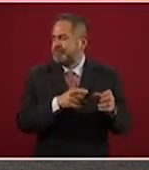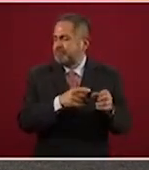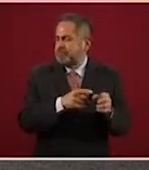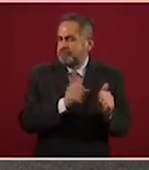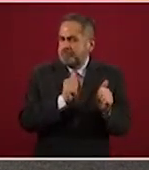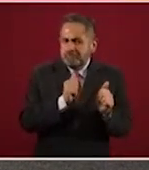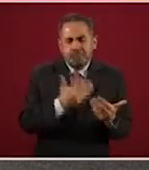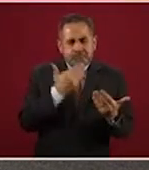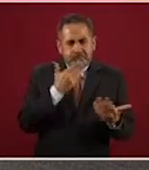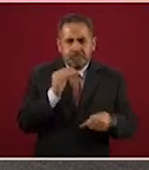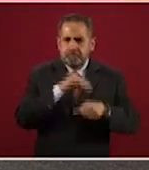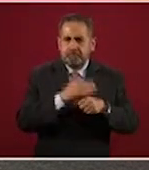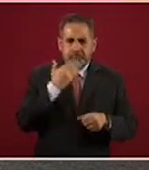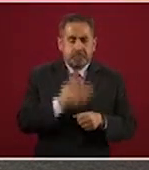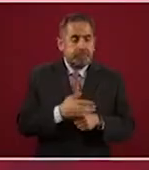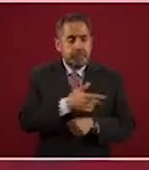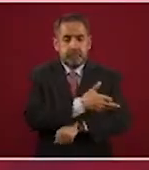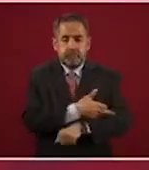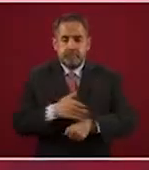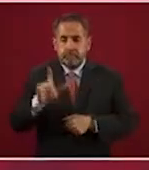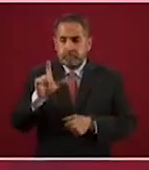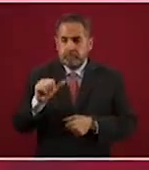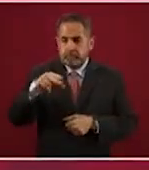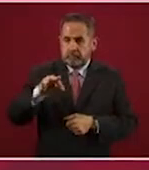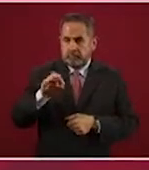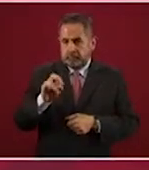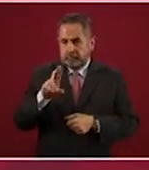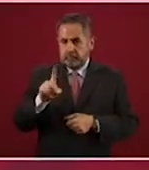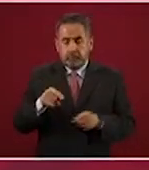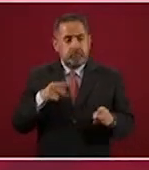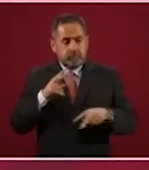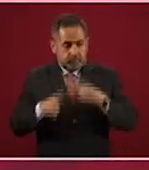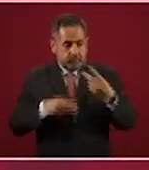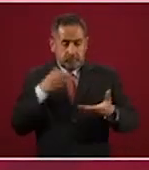la familia Lamford, donde vamos,